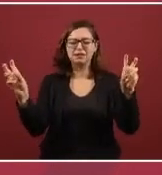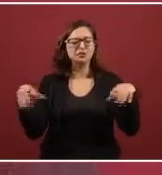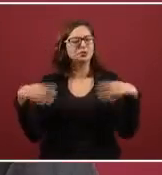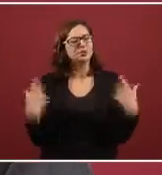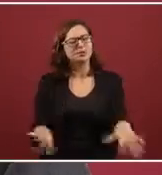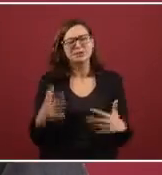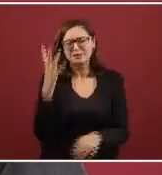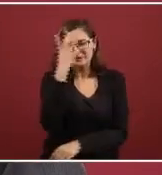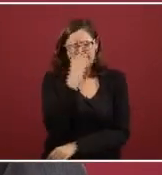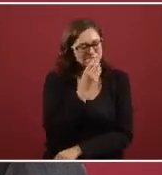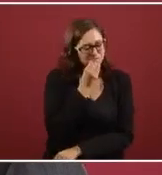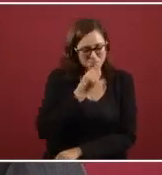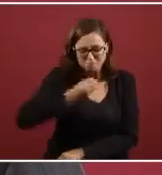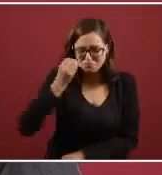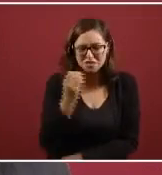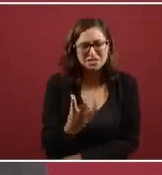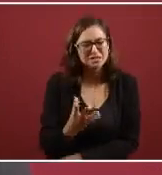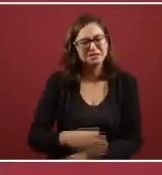bellísima